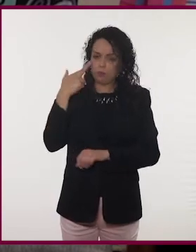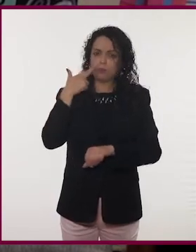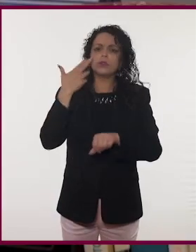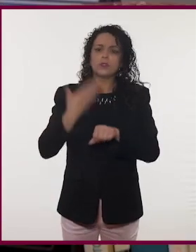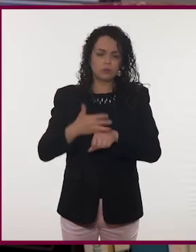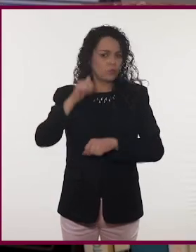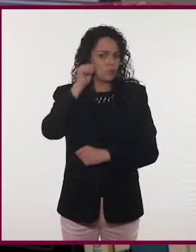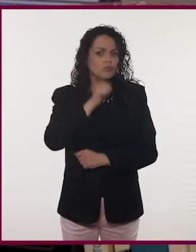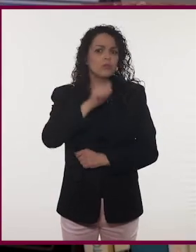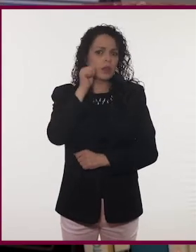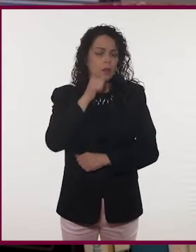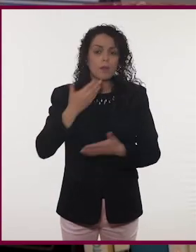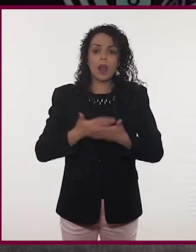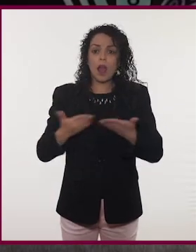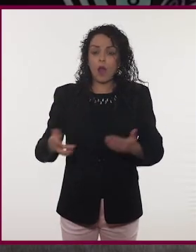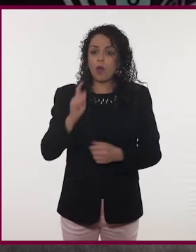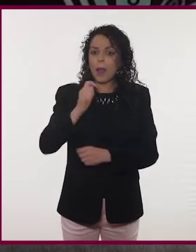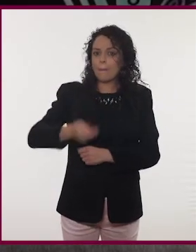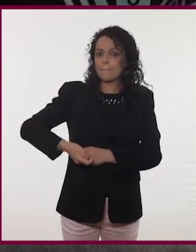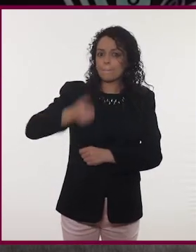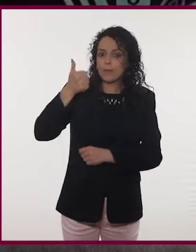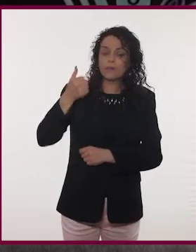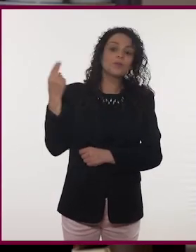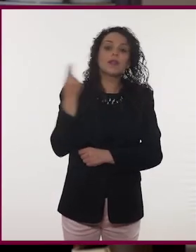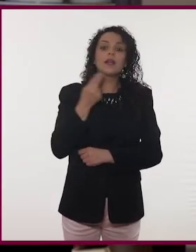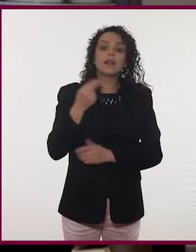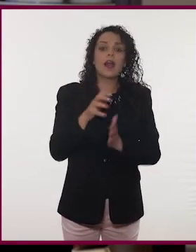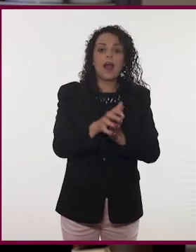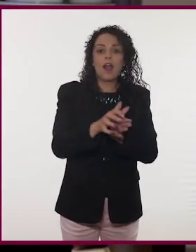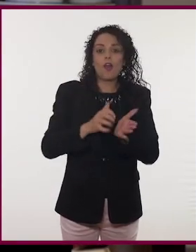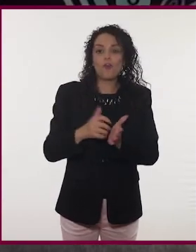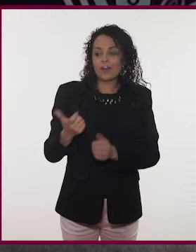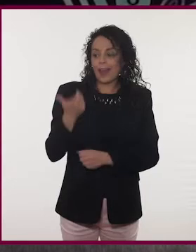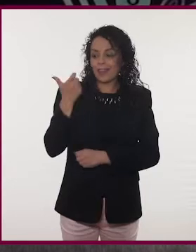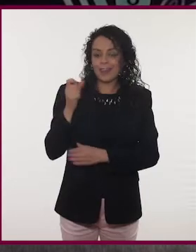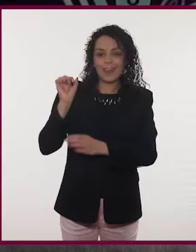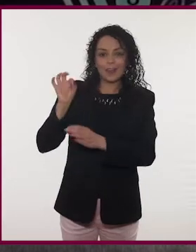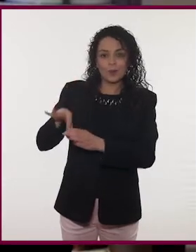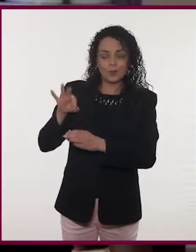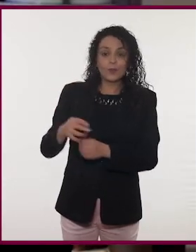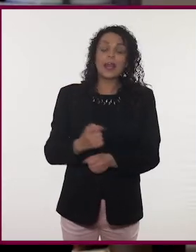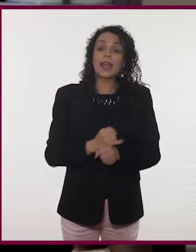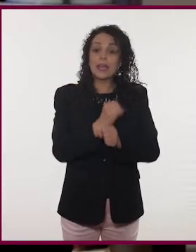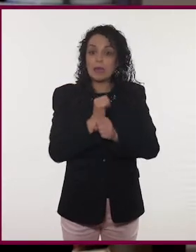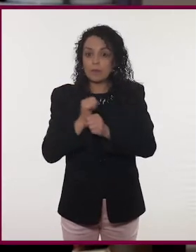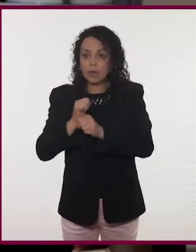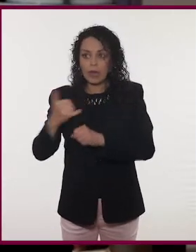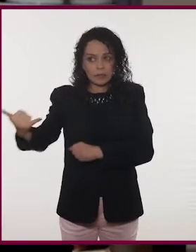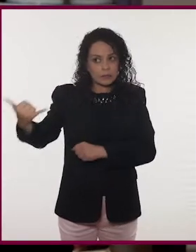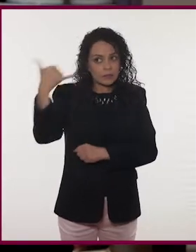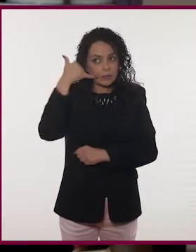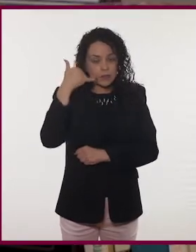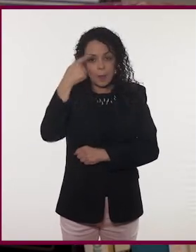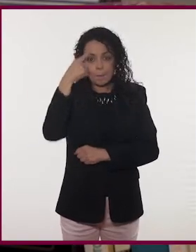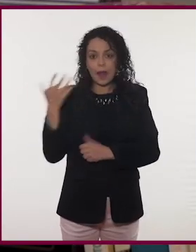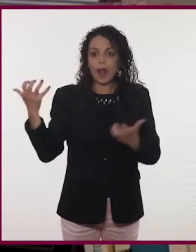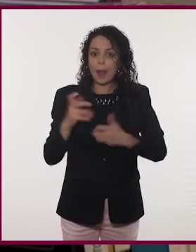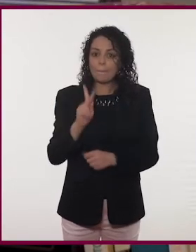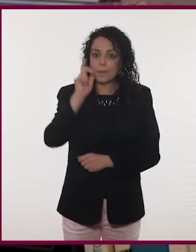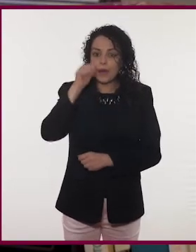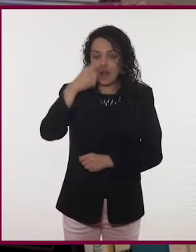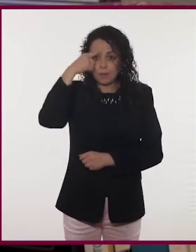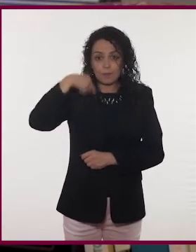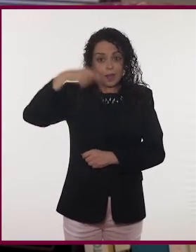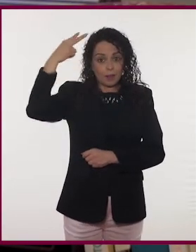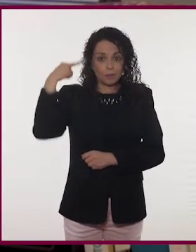momento. Ahora lo primero, ahorrar una lana, investigar, llamar y planear todo el viaje. Llevaré mi